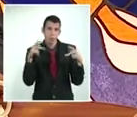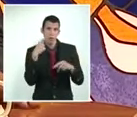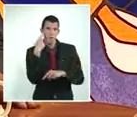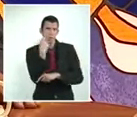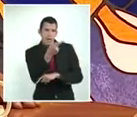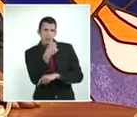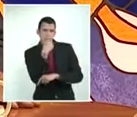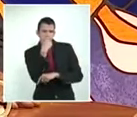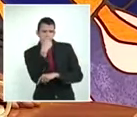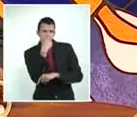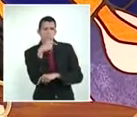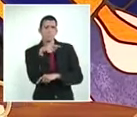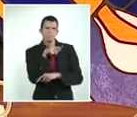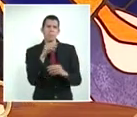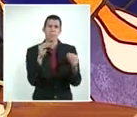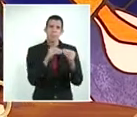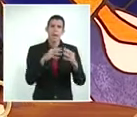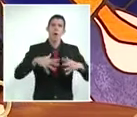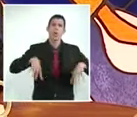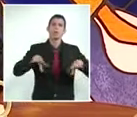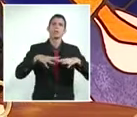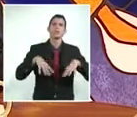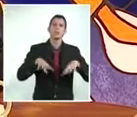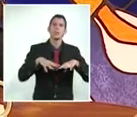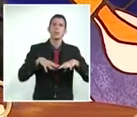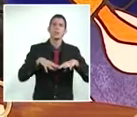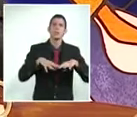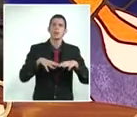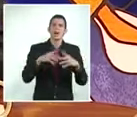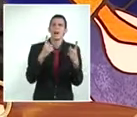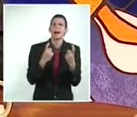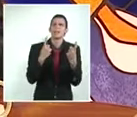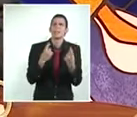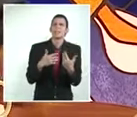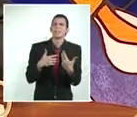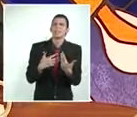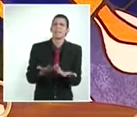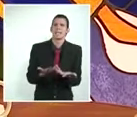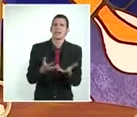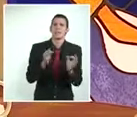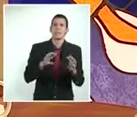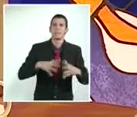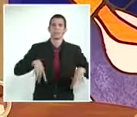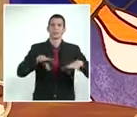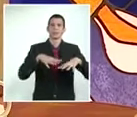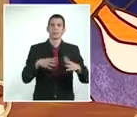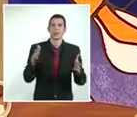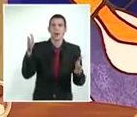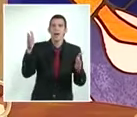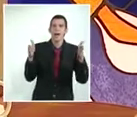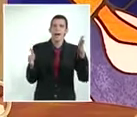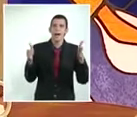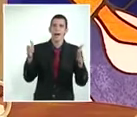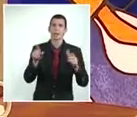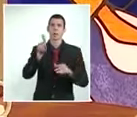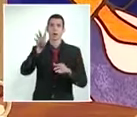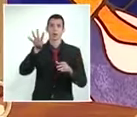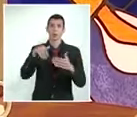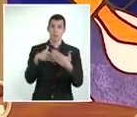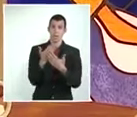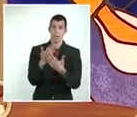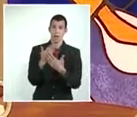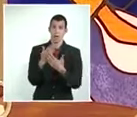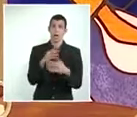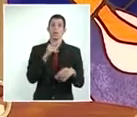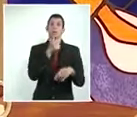condiciones necesarias que se correspondan con lo que va a suceder durante ese periodo de 14 días, que